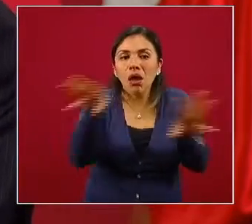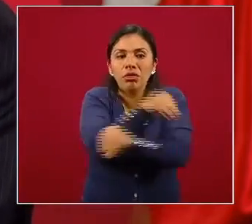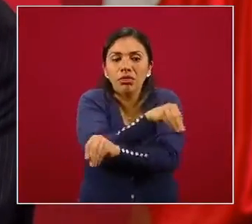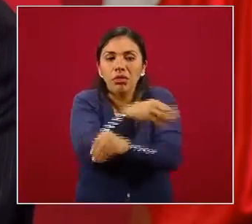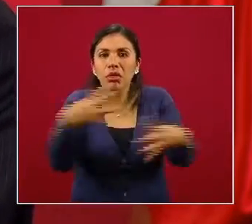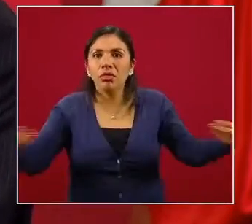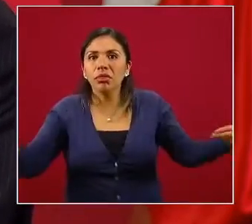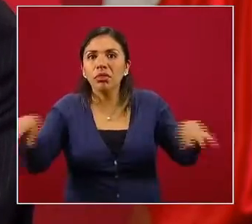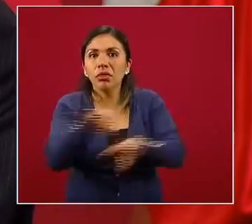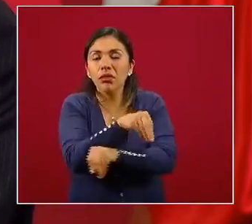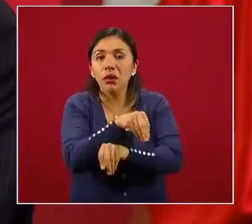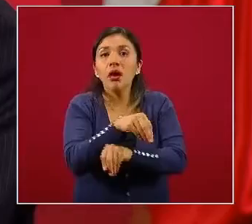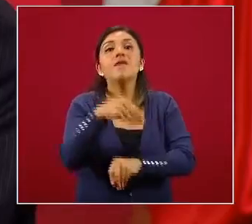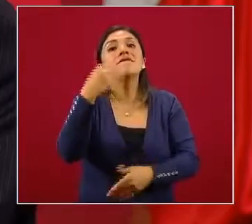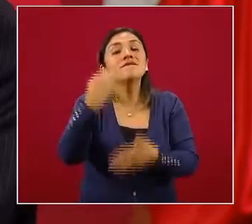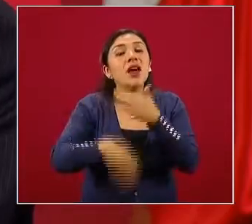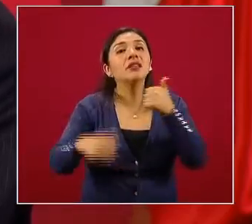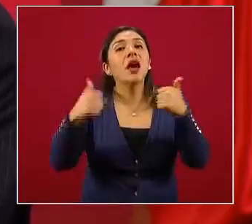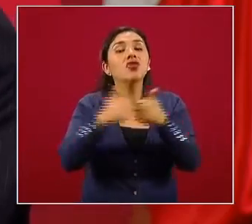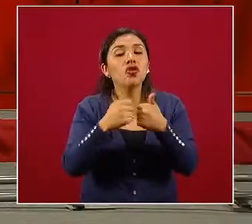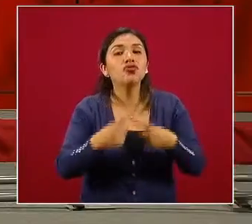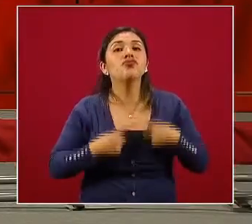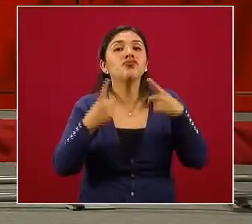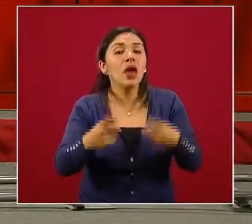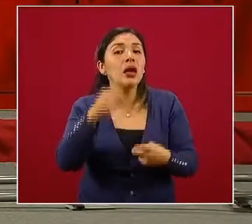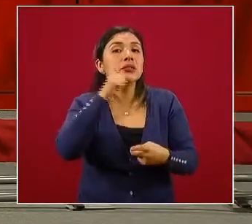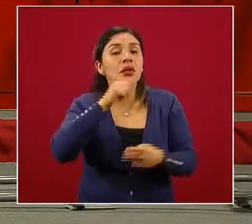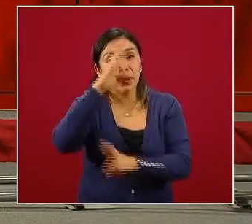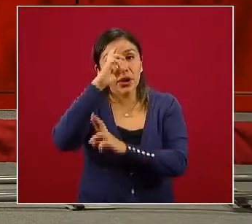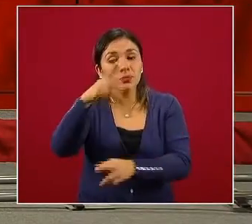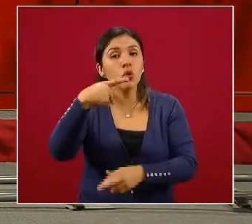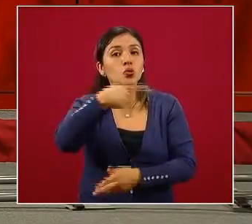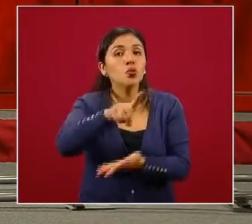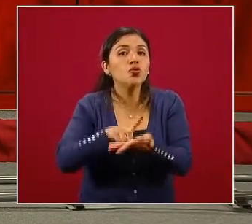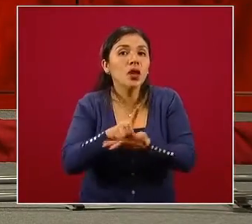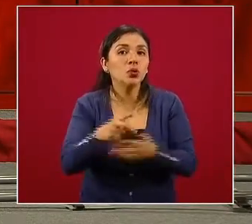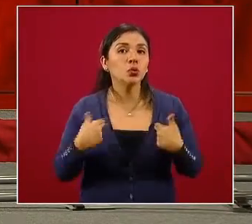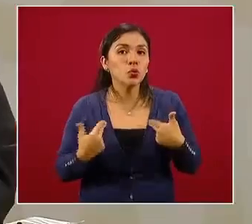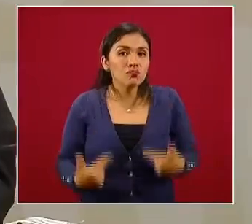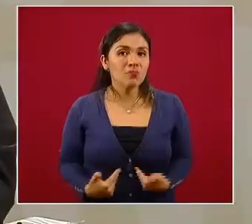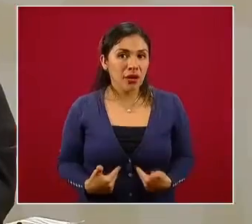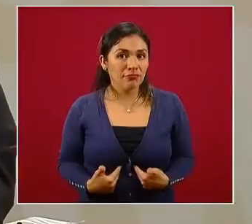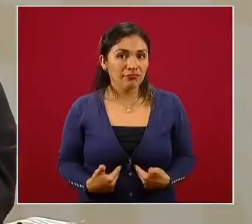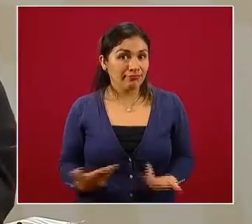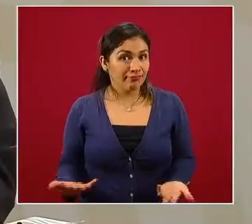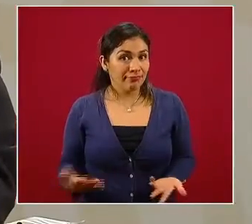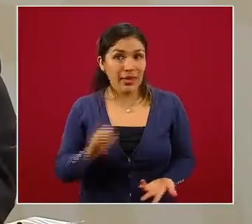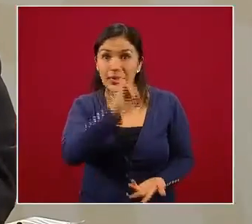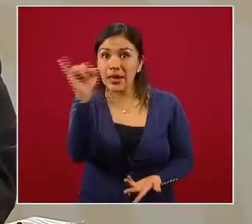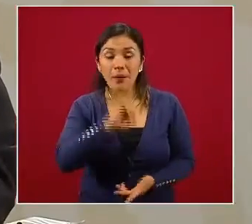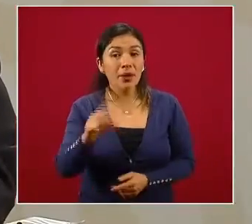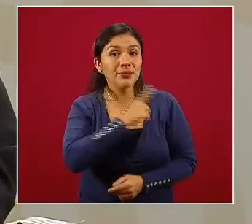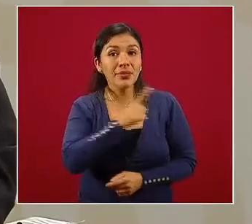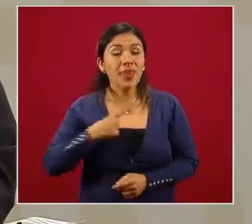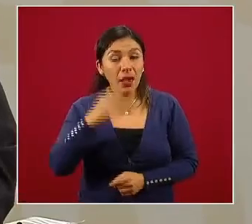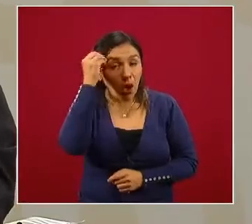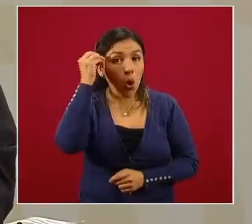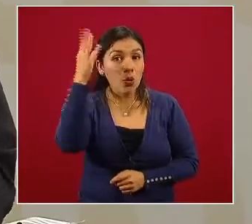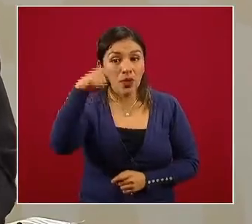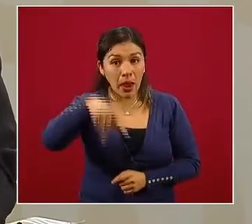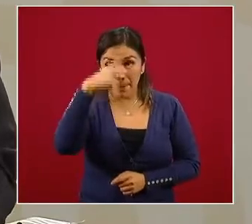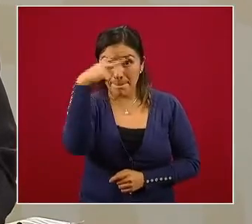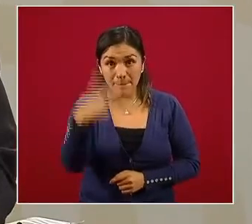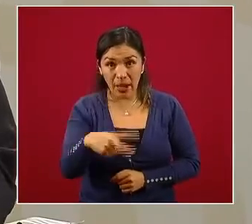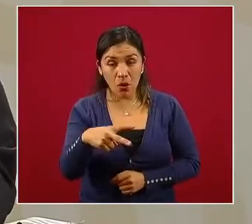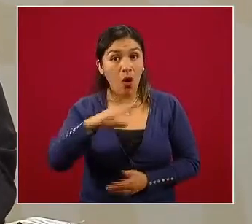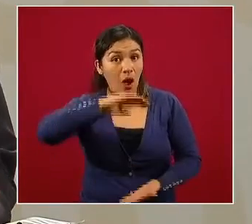transmisión, sin violentar las garantías constitucionales ni los derechos humanos. Y nunca se nos debe olvidar que en México no